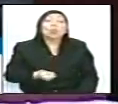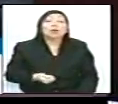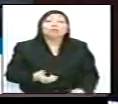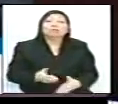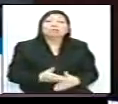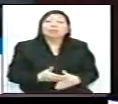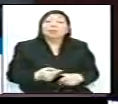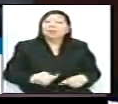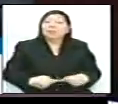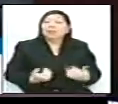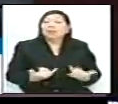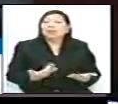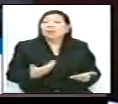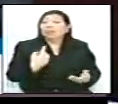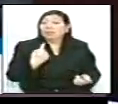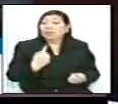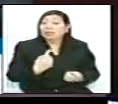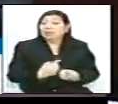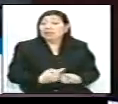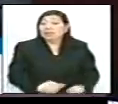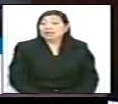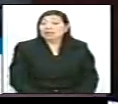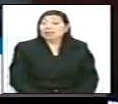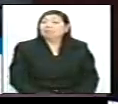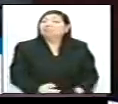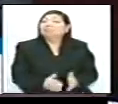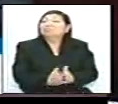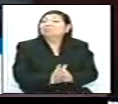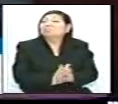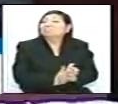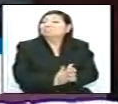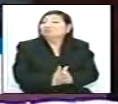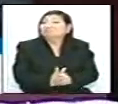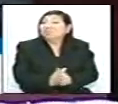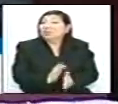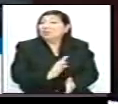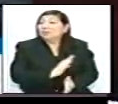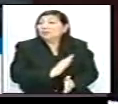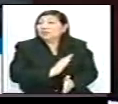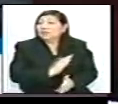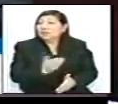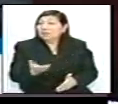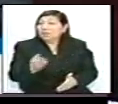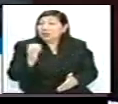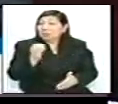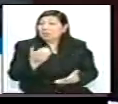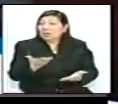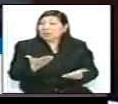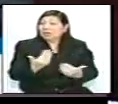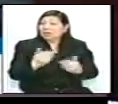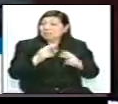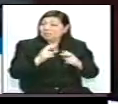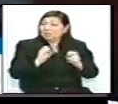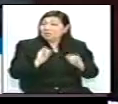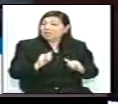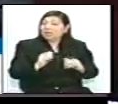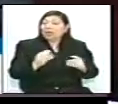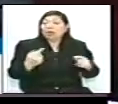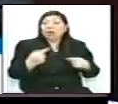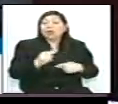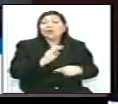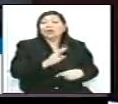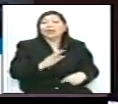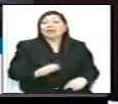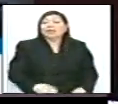a participar en un debate donde directamente va a ser beneficiado. Que un fiscal va a opinar sobre una investigación que se hace en contra de